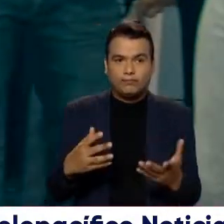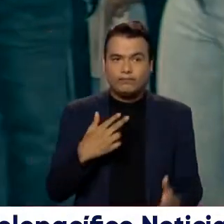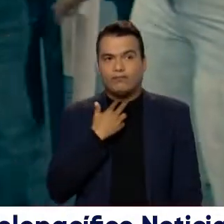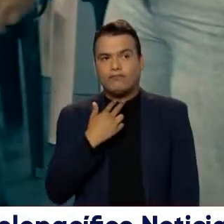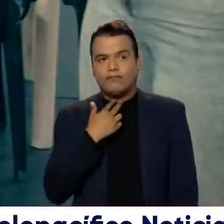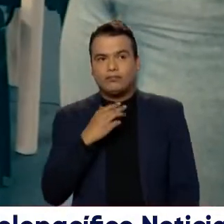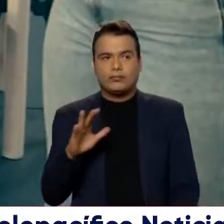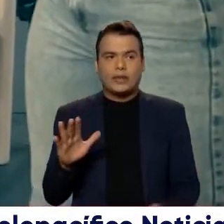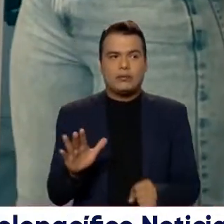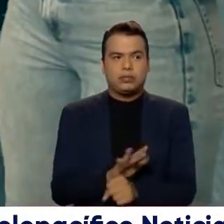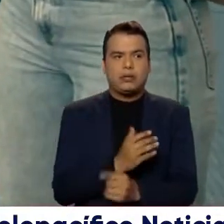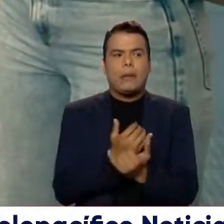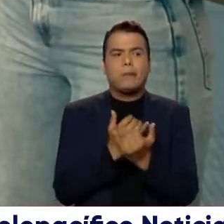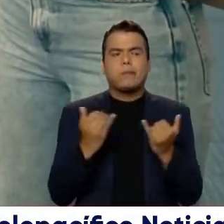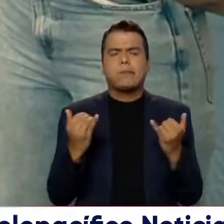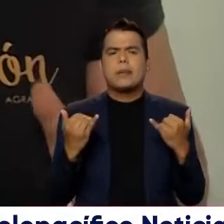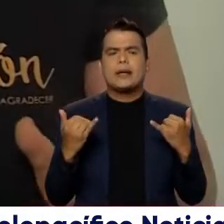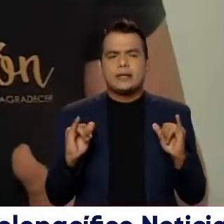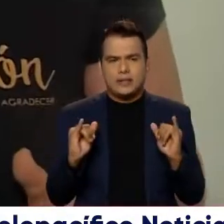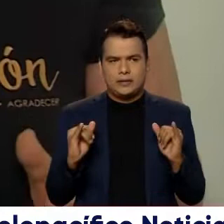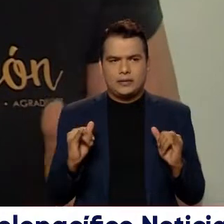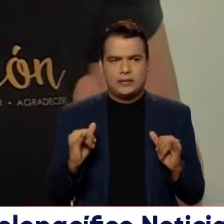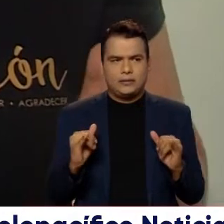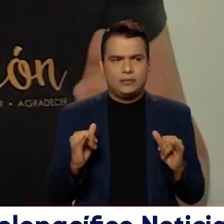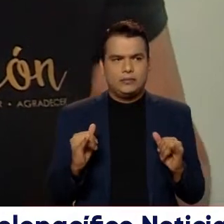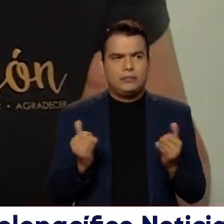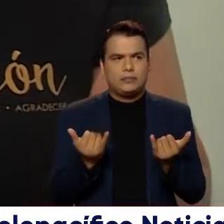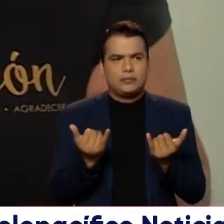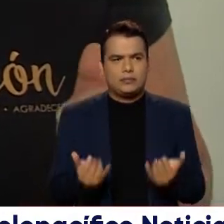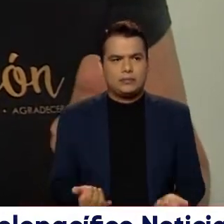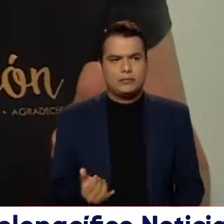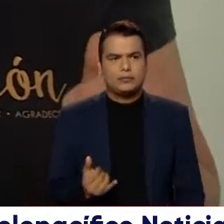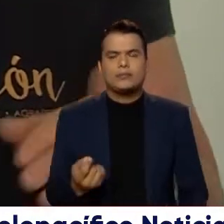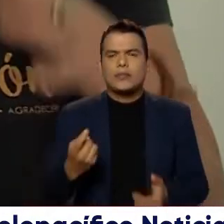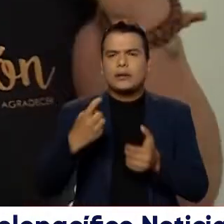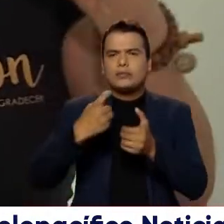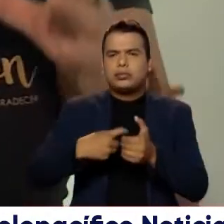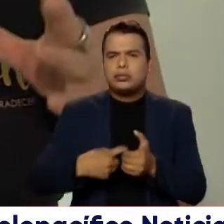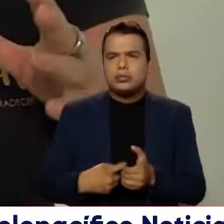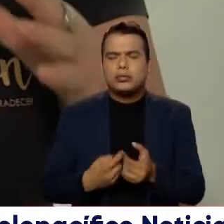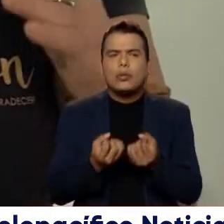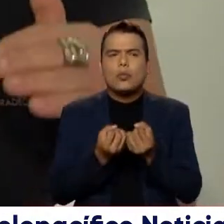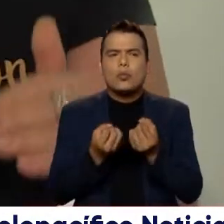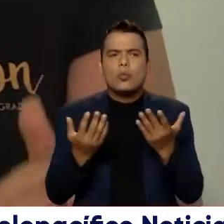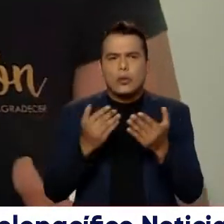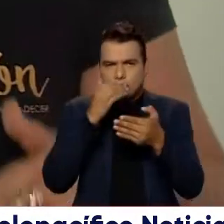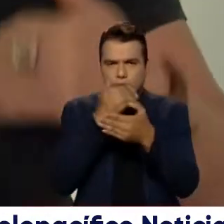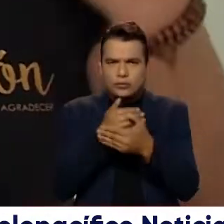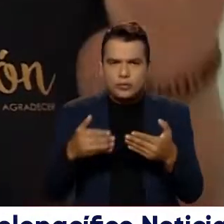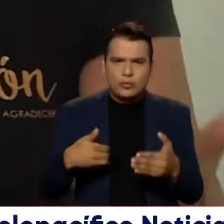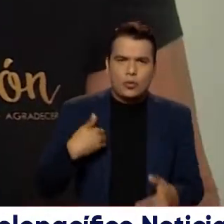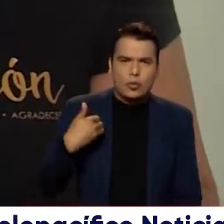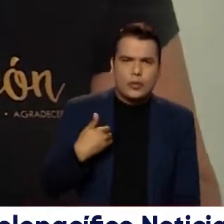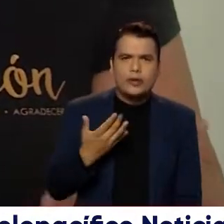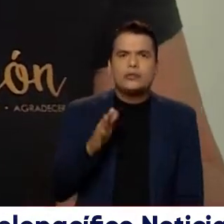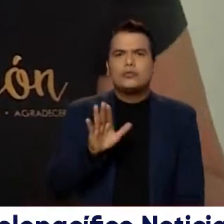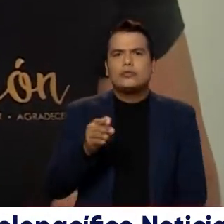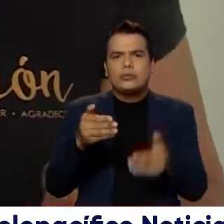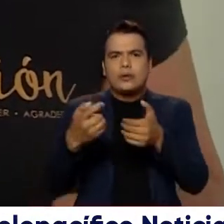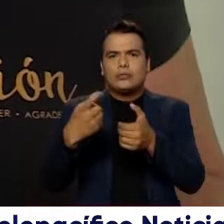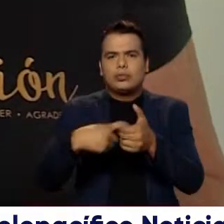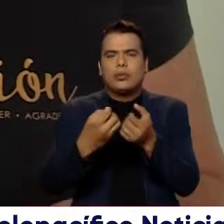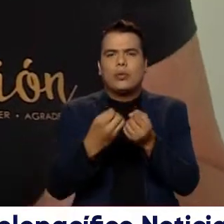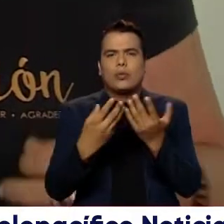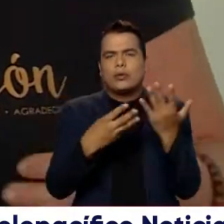abasto. En este momento nosotros tenemos 800 y un poquito más entre niños y jóvenes